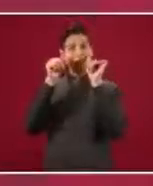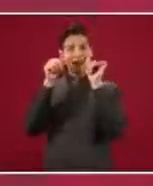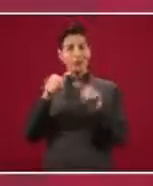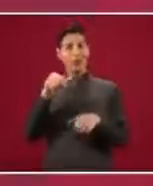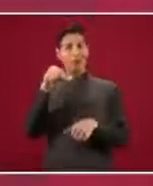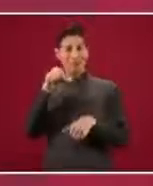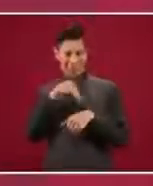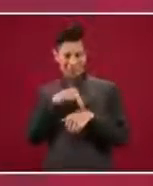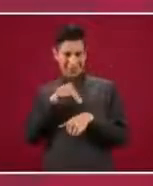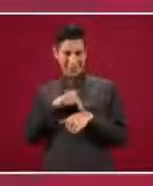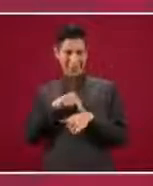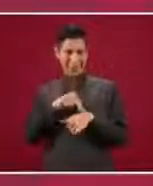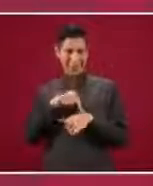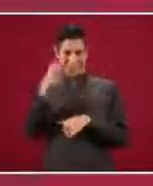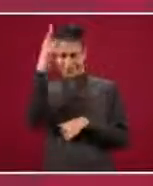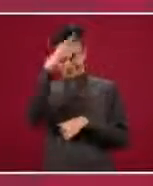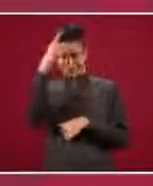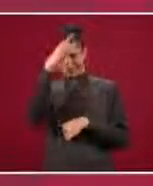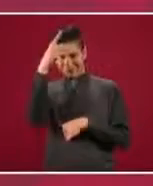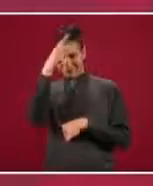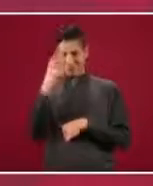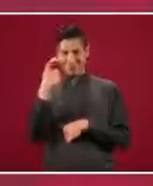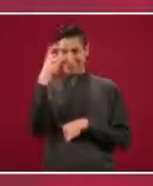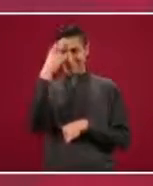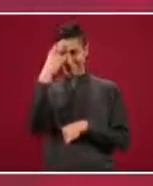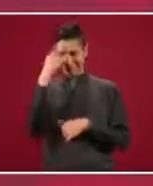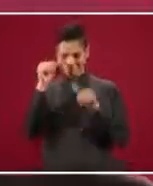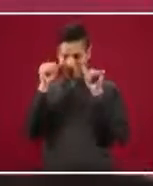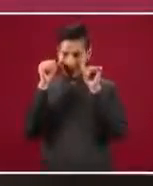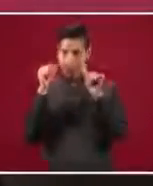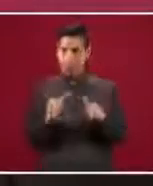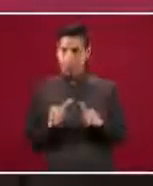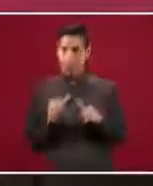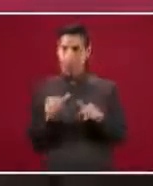en salud mental, y estamos transfiriendo capacidades al primer nivel de atención.